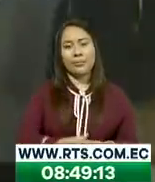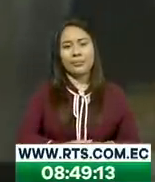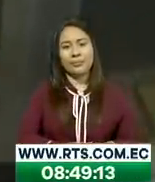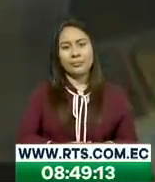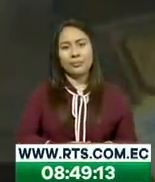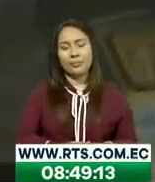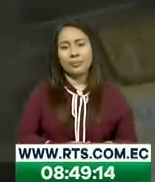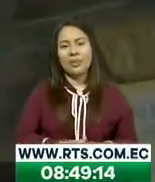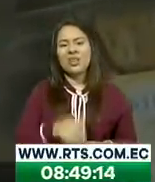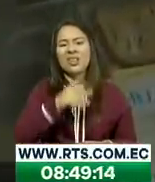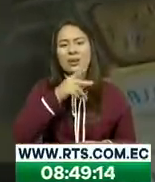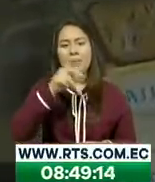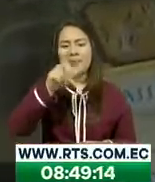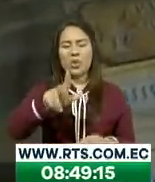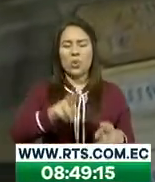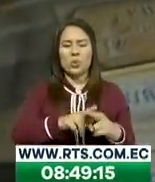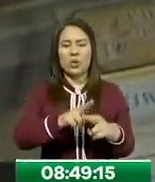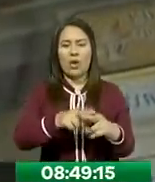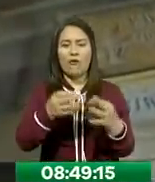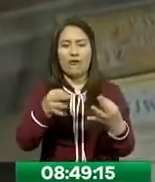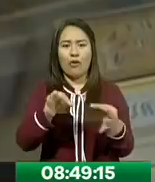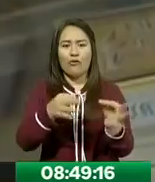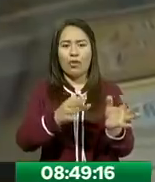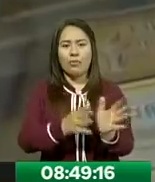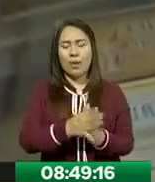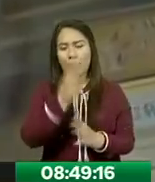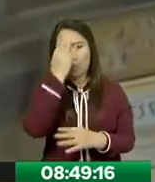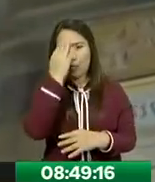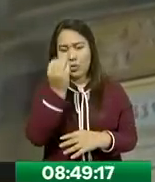que utilizan esta modalidad. Caballero, muy buenos días. Usted